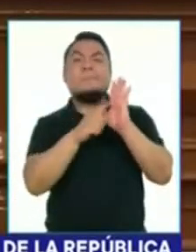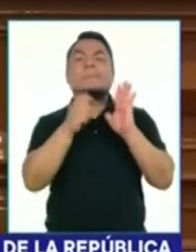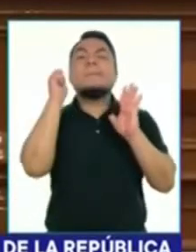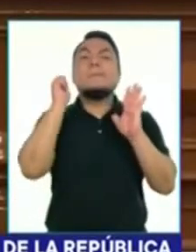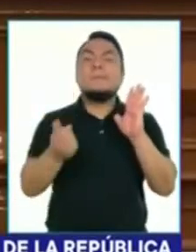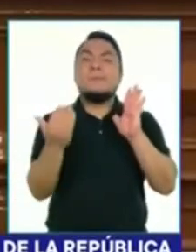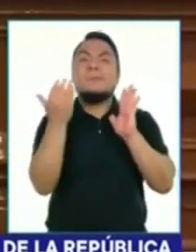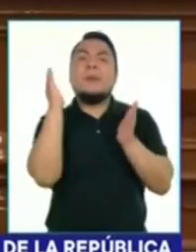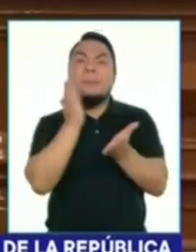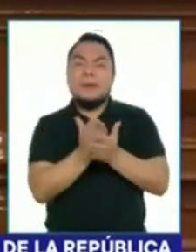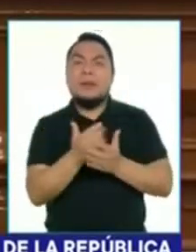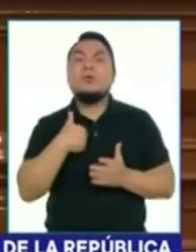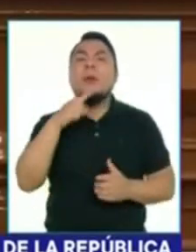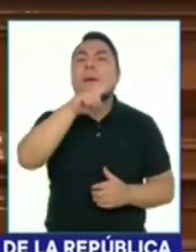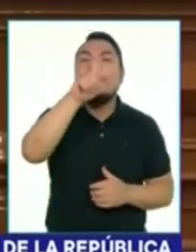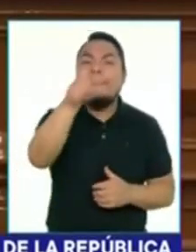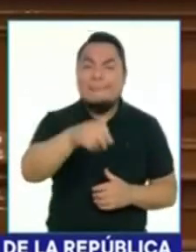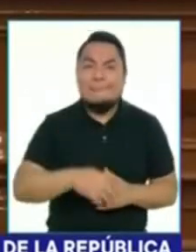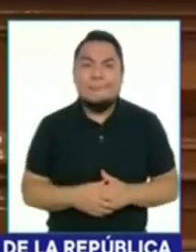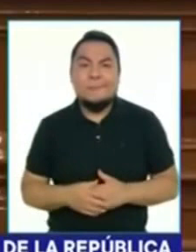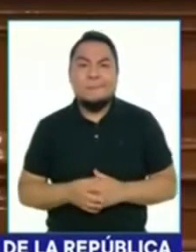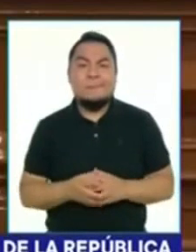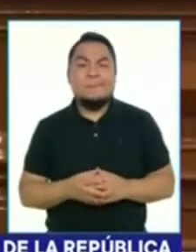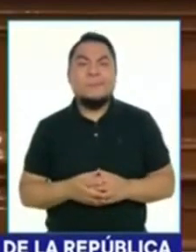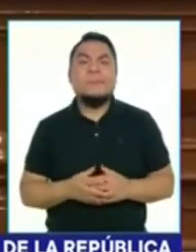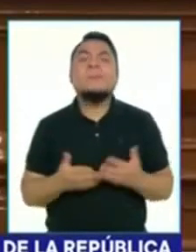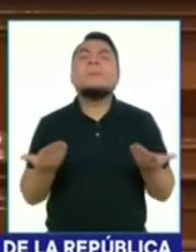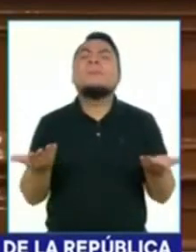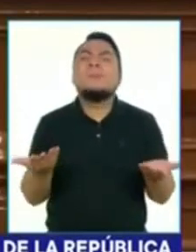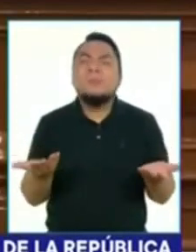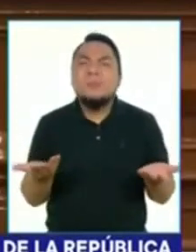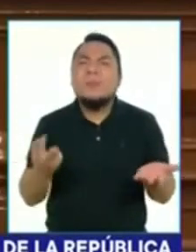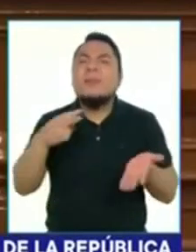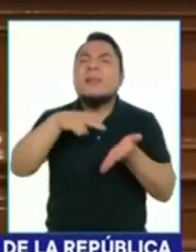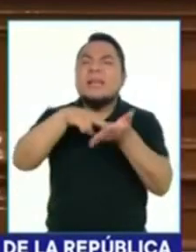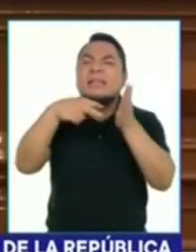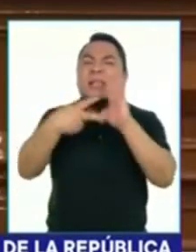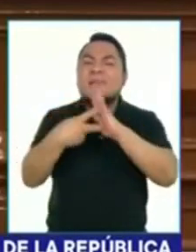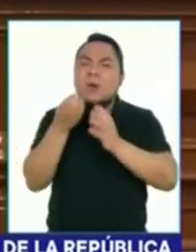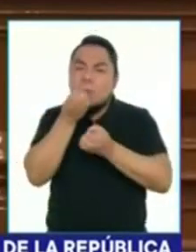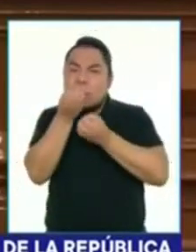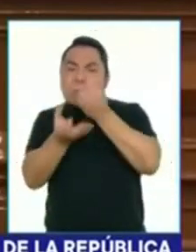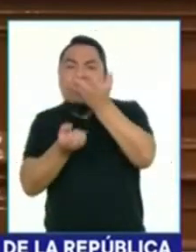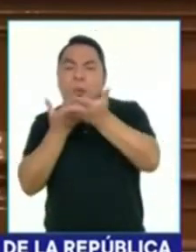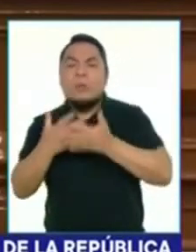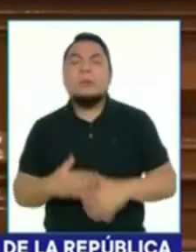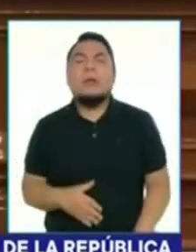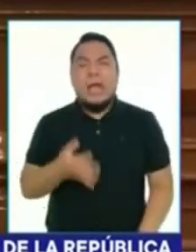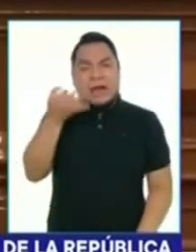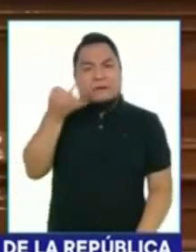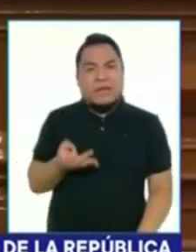Penal y preguntar, ¿qué es una colaboración eficaz?